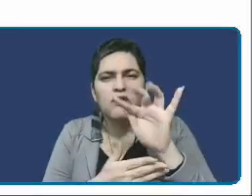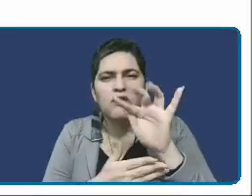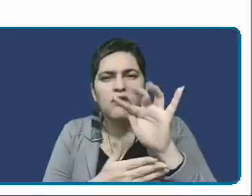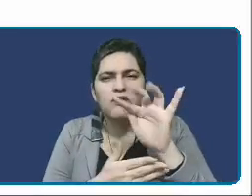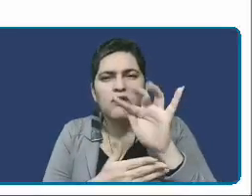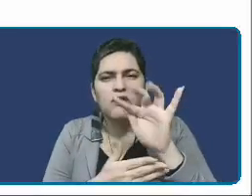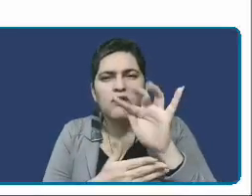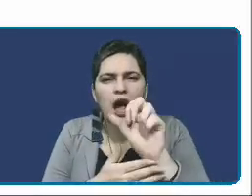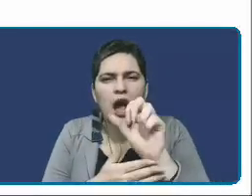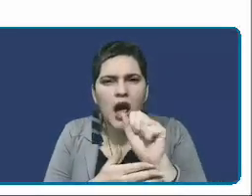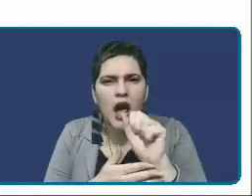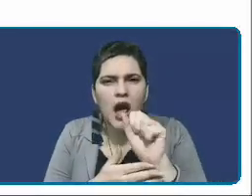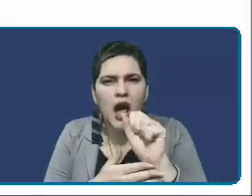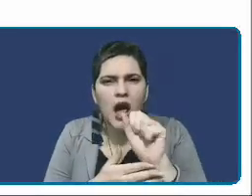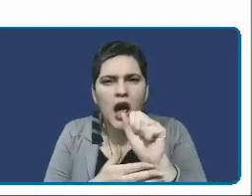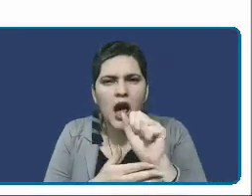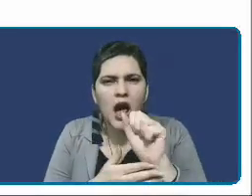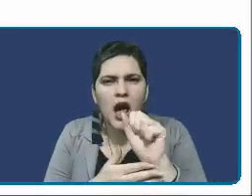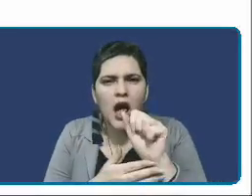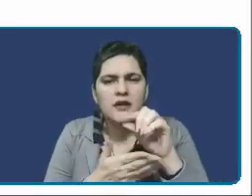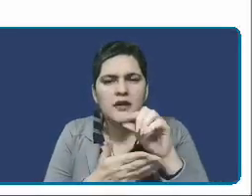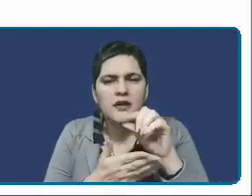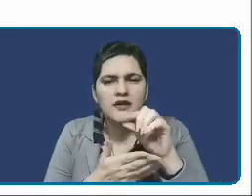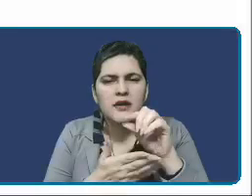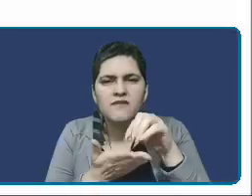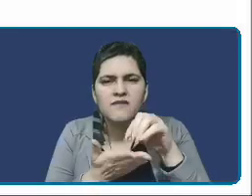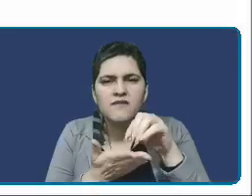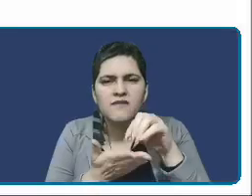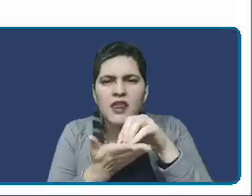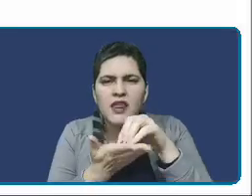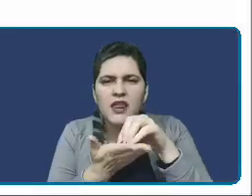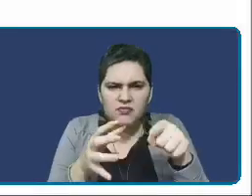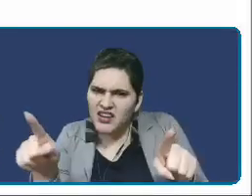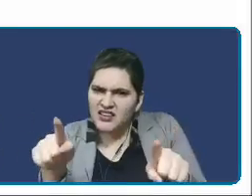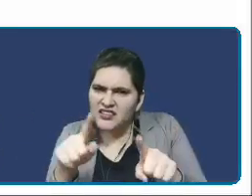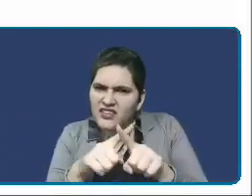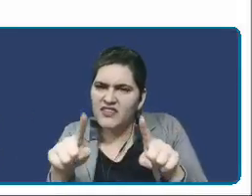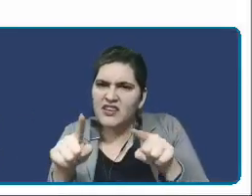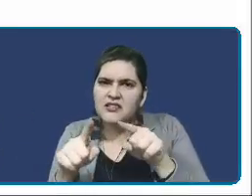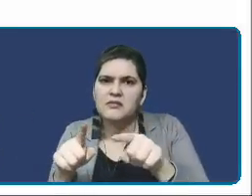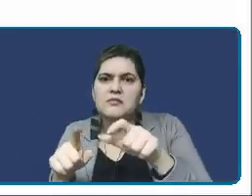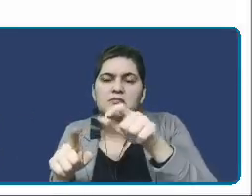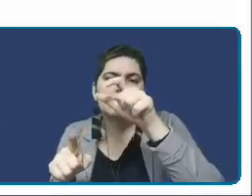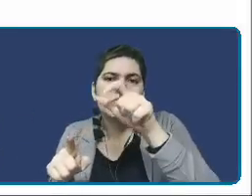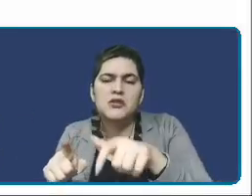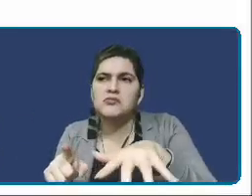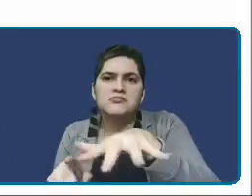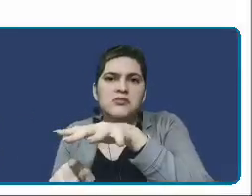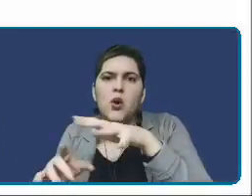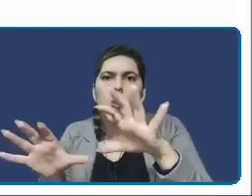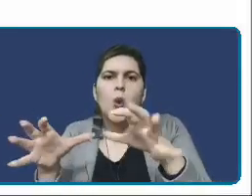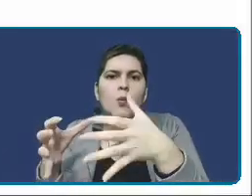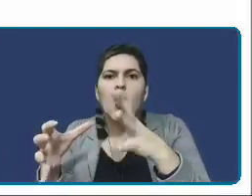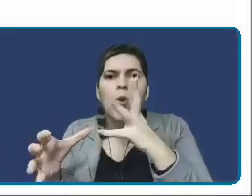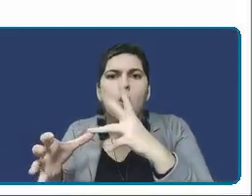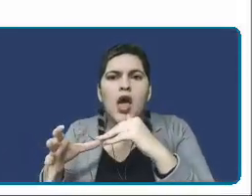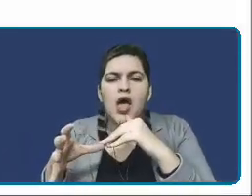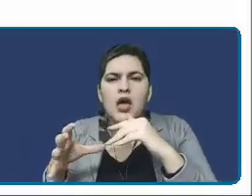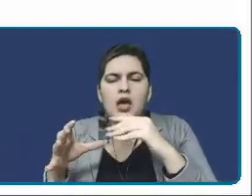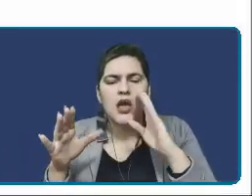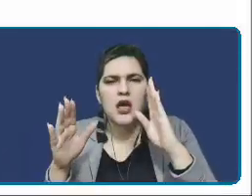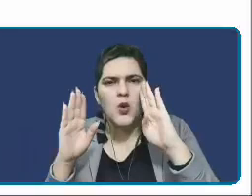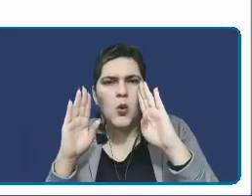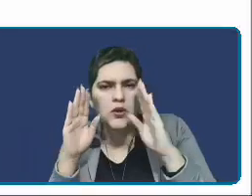en general es muy diferente a el control de alguien, de grandes grupos que no tienen autismo. Entonces,